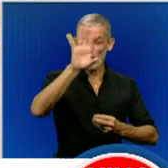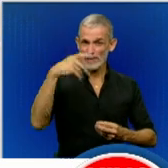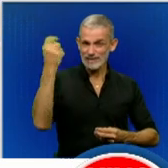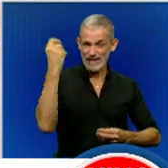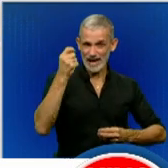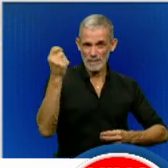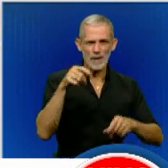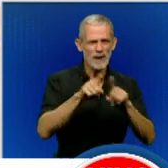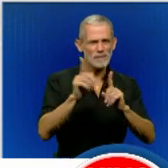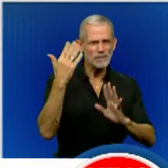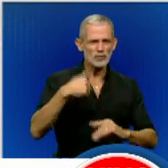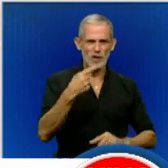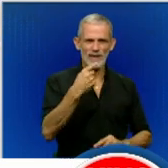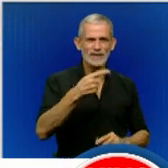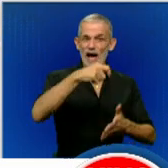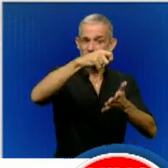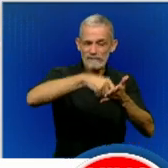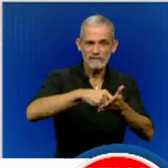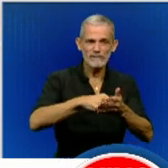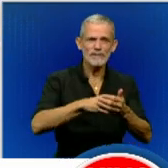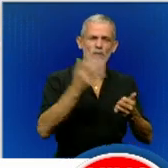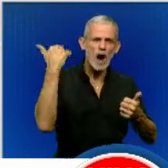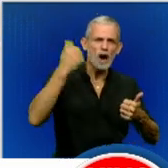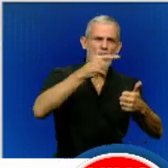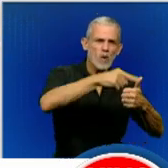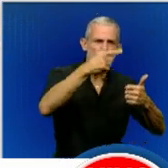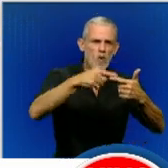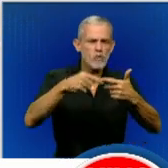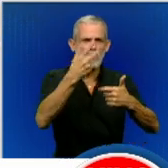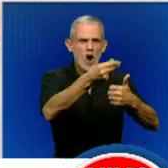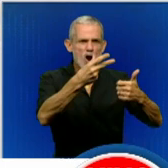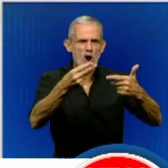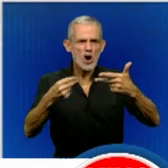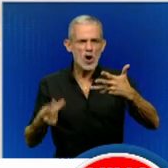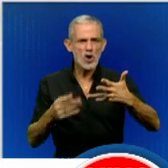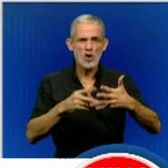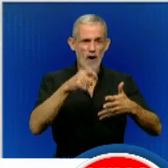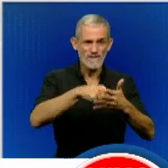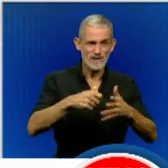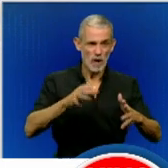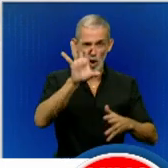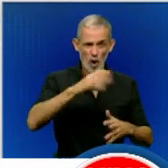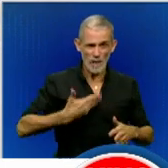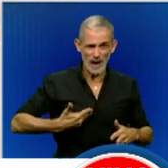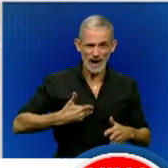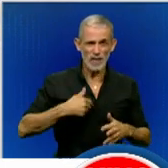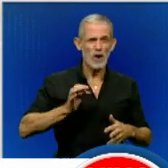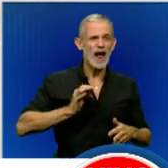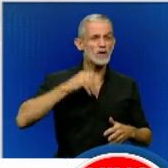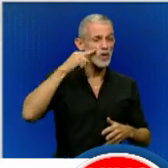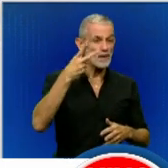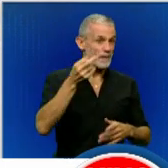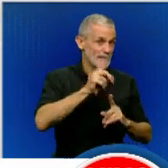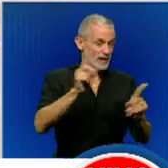la pampa como les decía no firmamos ninguno de los compromisos y de los consensos fiscales no firmó nuestro gobernador el consenso del 2020